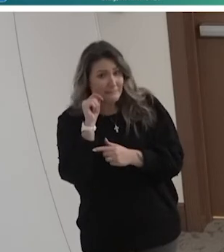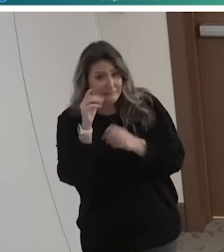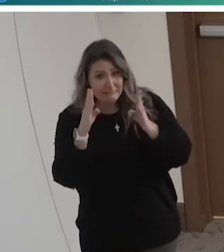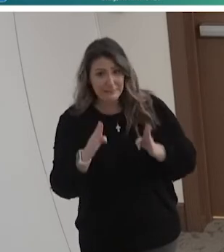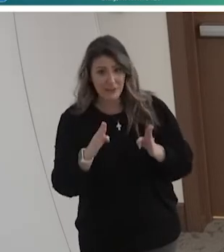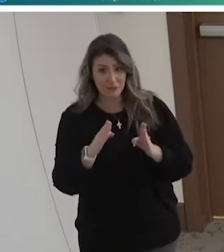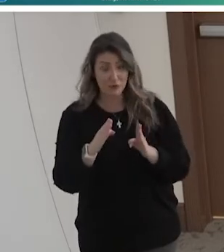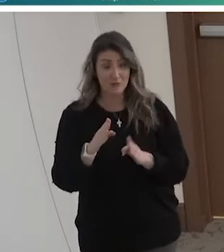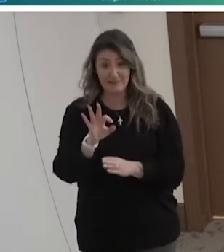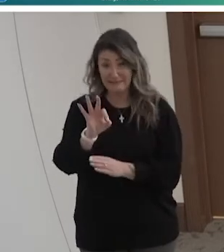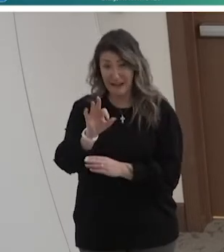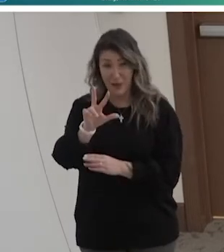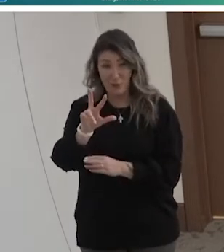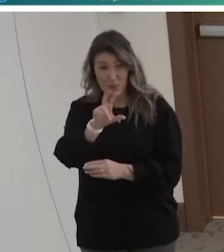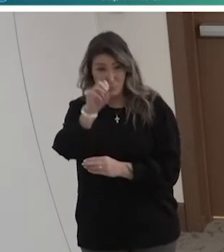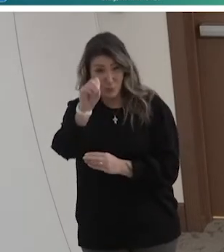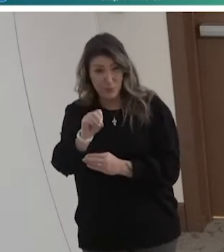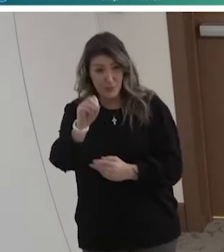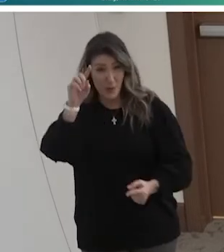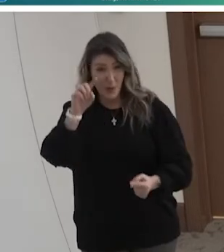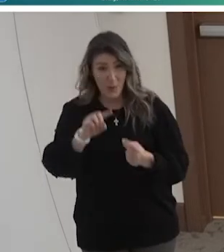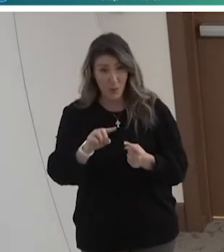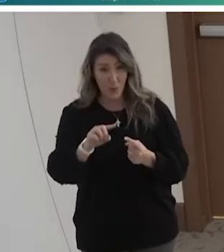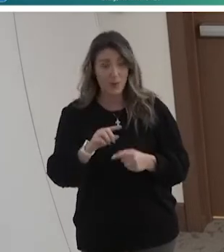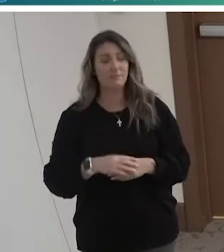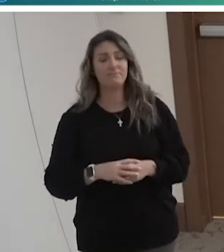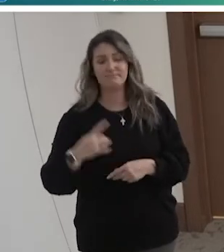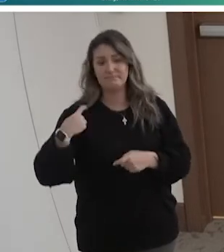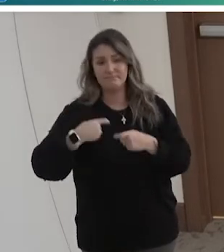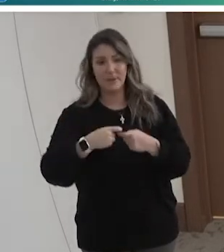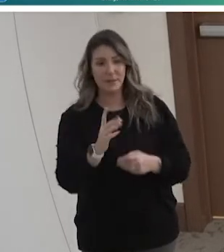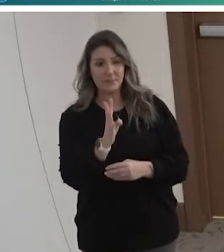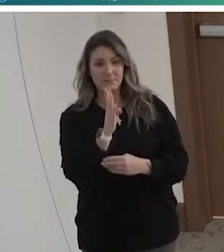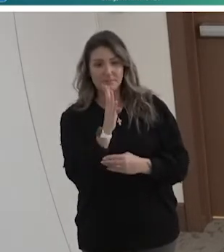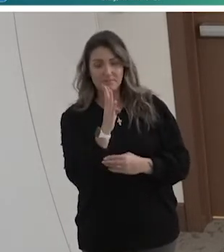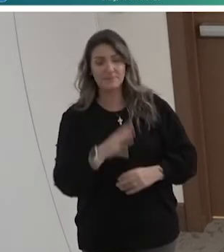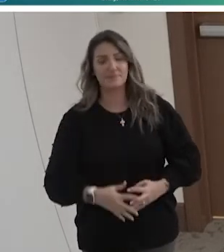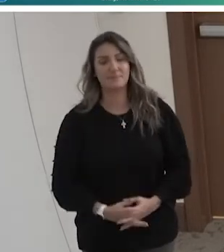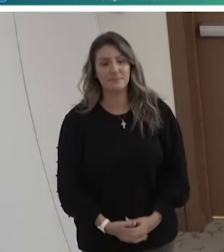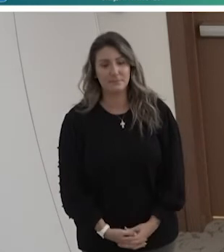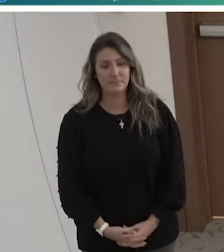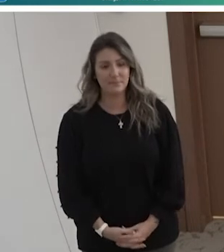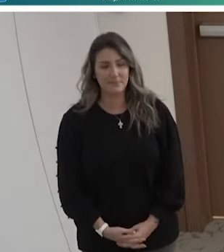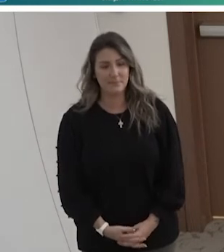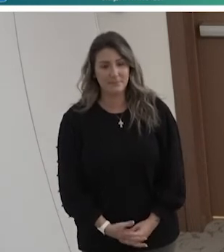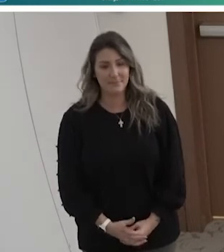93%. La vacuna del COVID-19